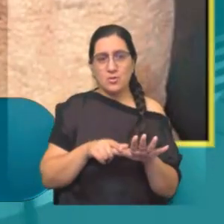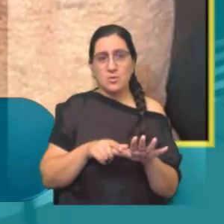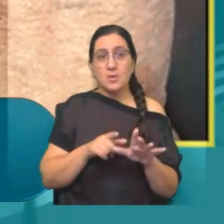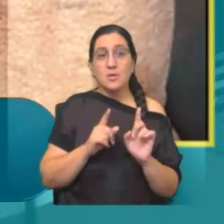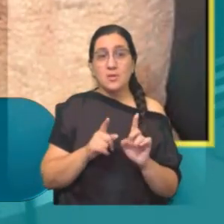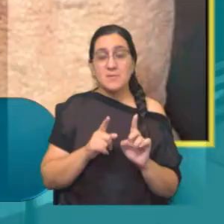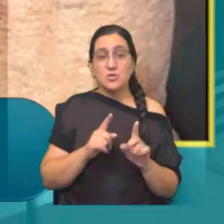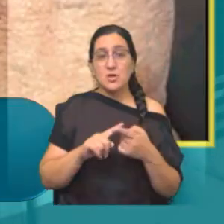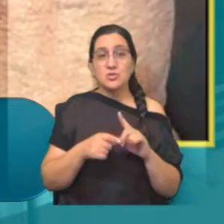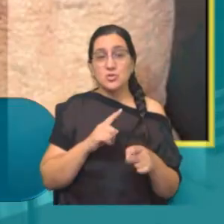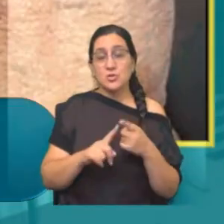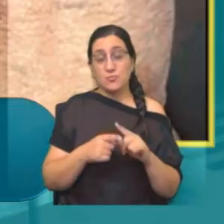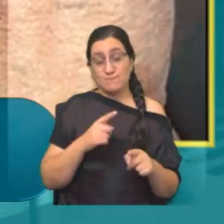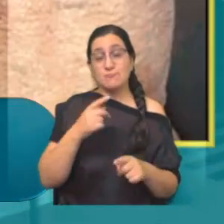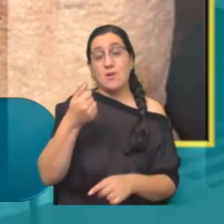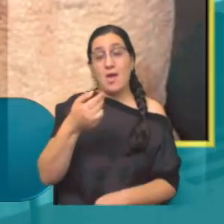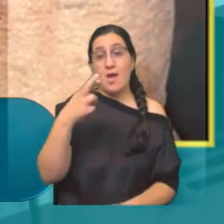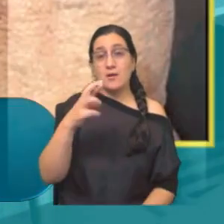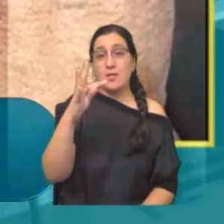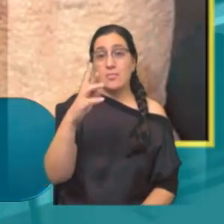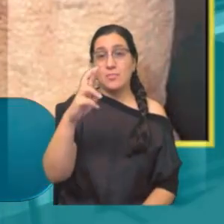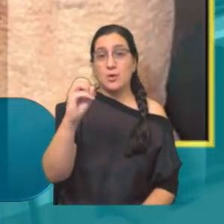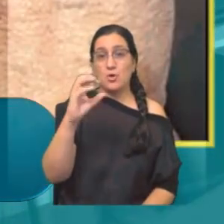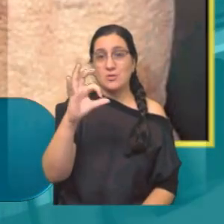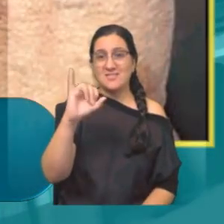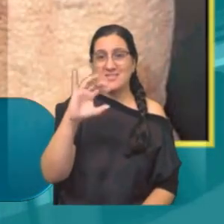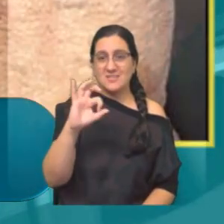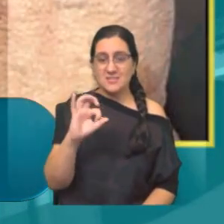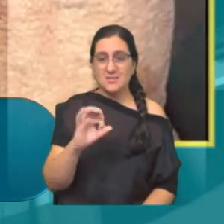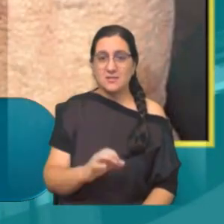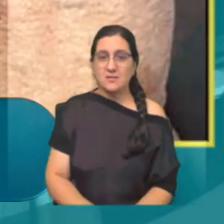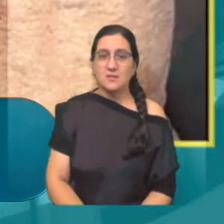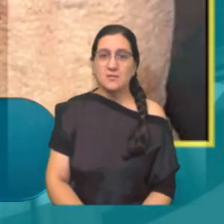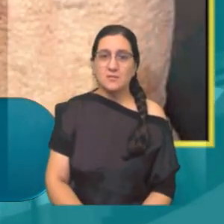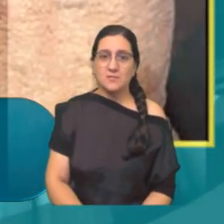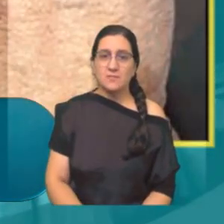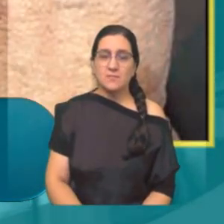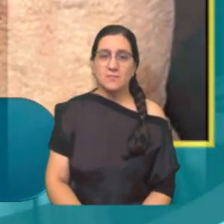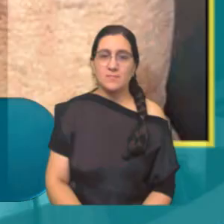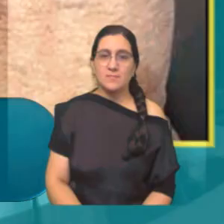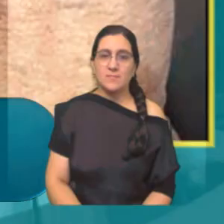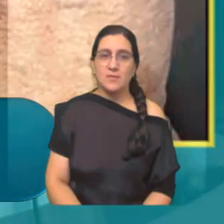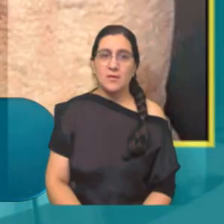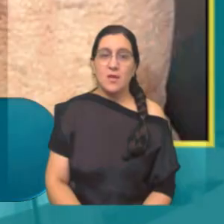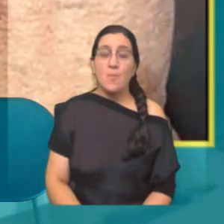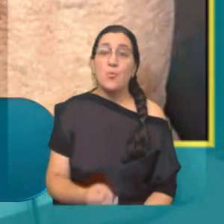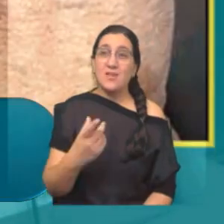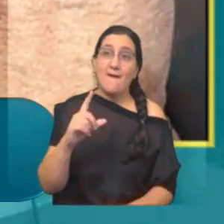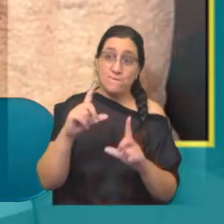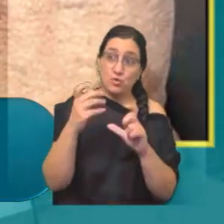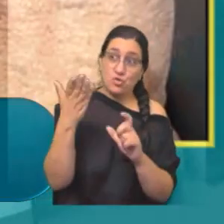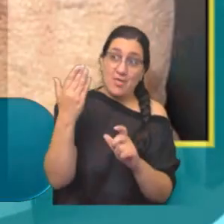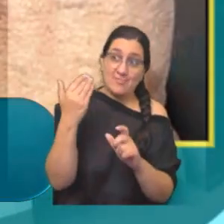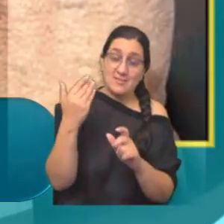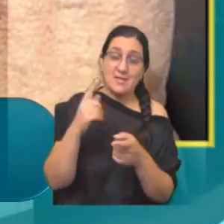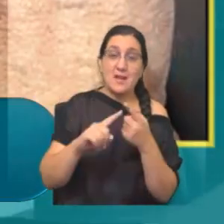pero más relacionados con la artrosis, por ejemplo. Y esta mano... yo pensé que era peor la artritis. La artritis anterior, que tiene más que ver,